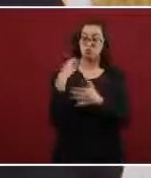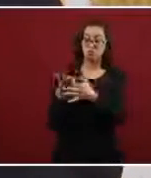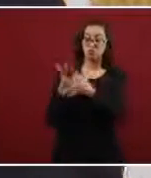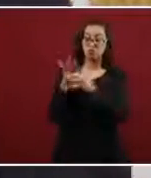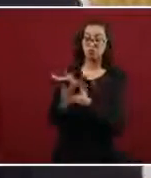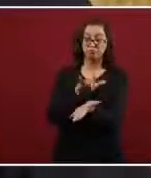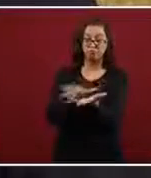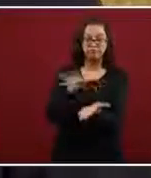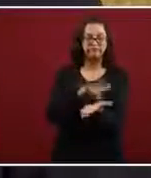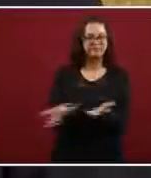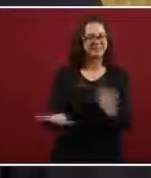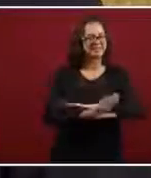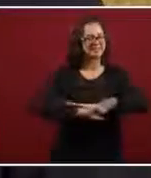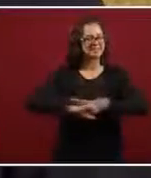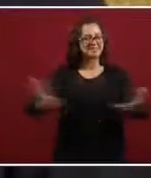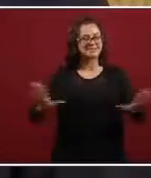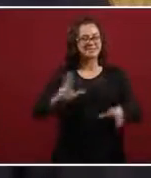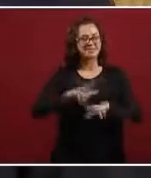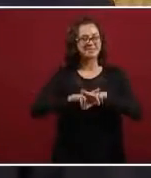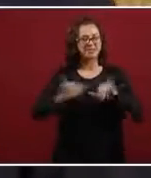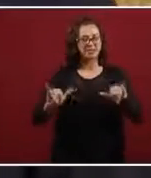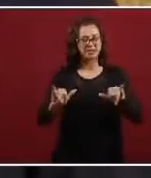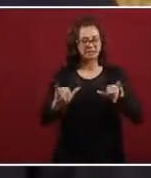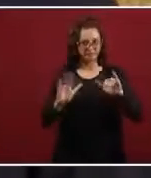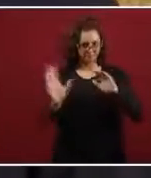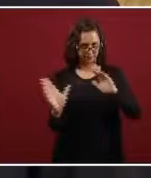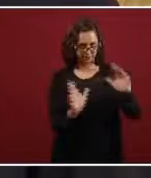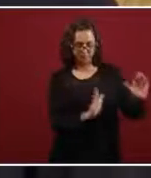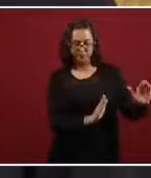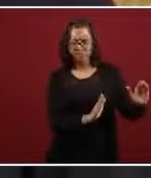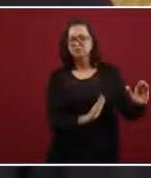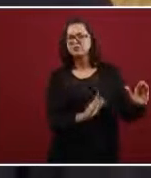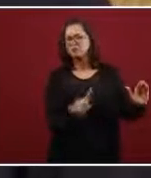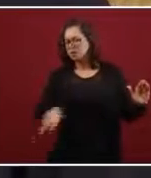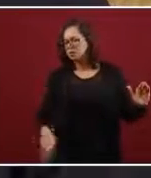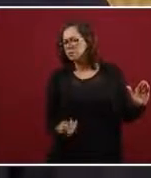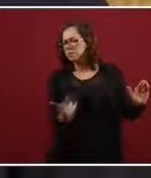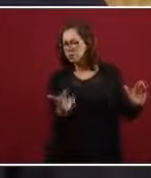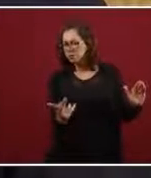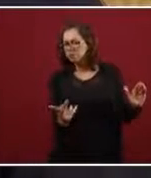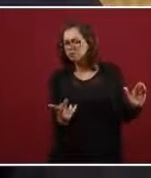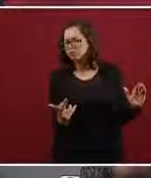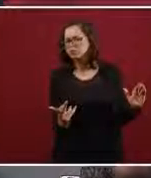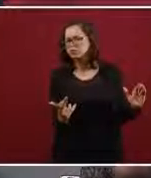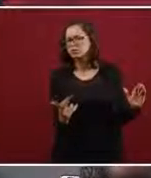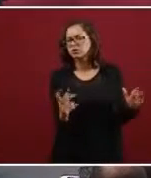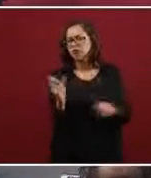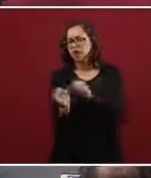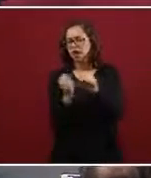los que llegaron en el 2000 después de crear